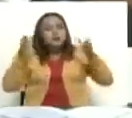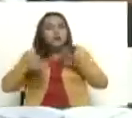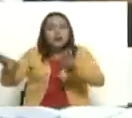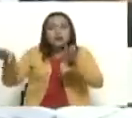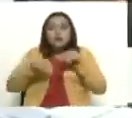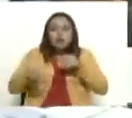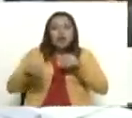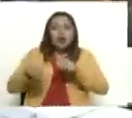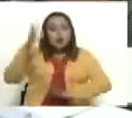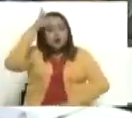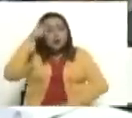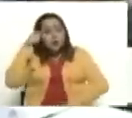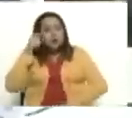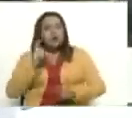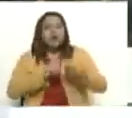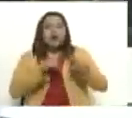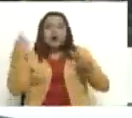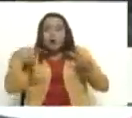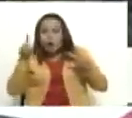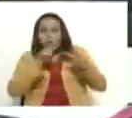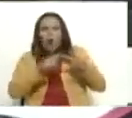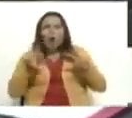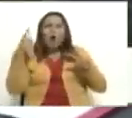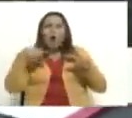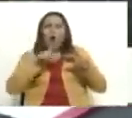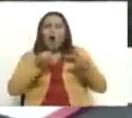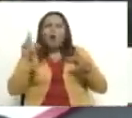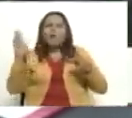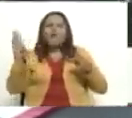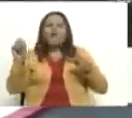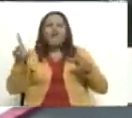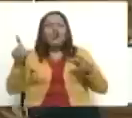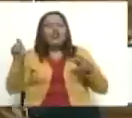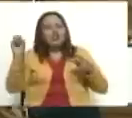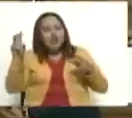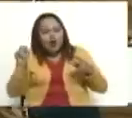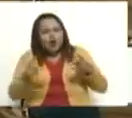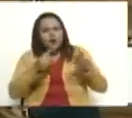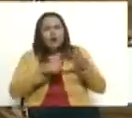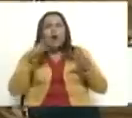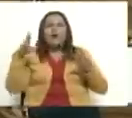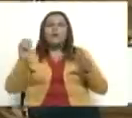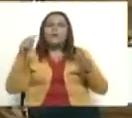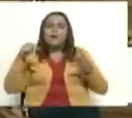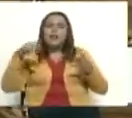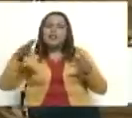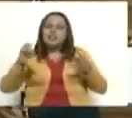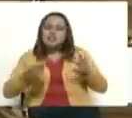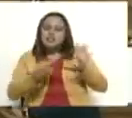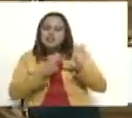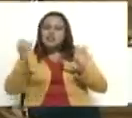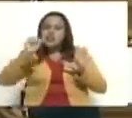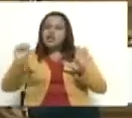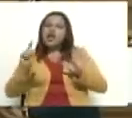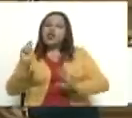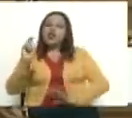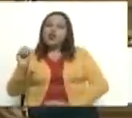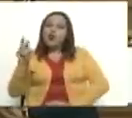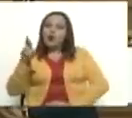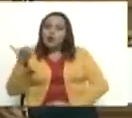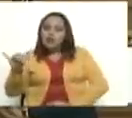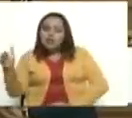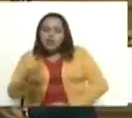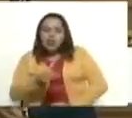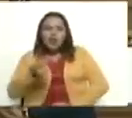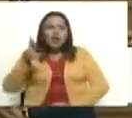Trump, de Spears, de Bolton, de Story, de Mike Pence, de Marco Rubio. Tiene